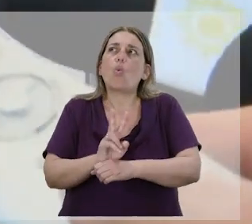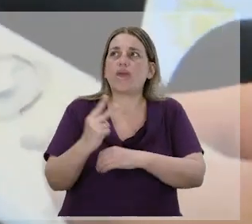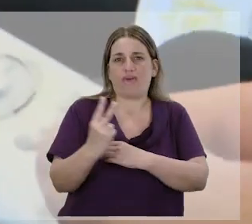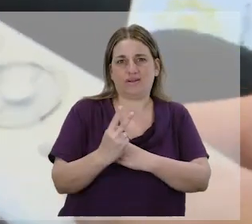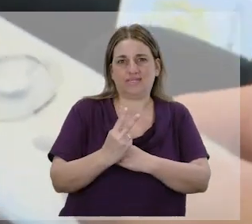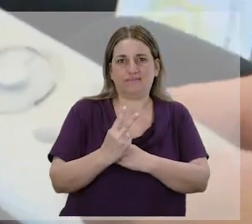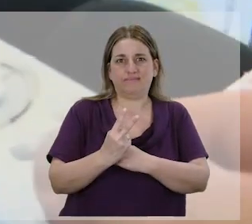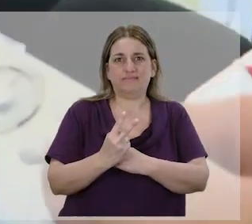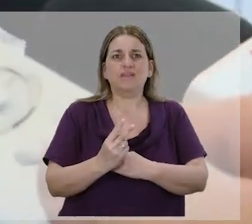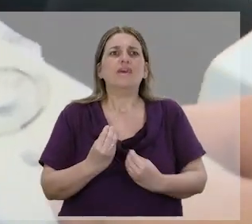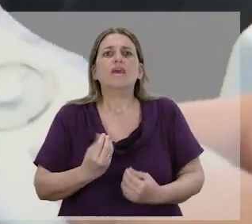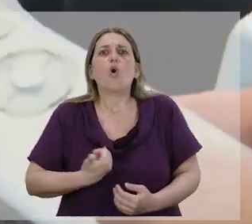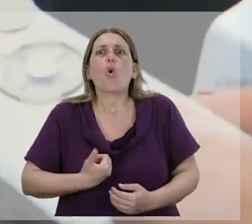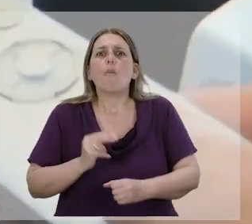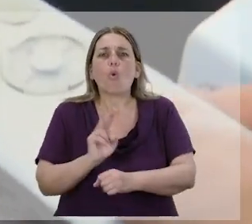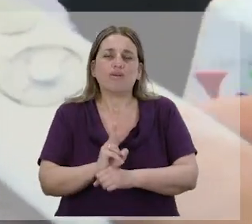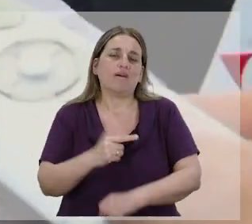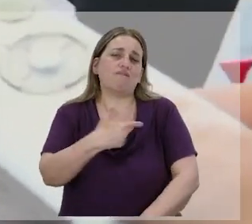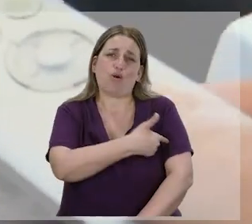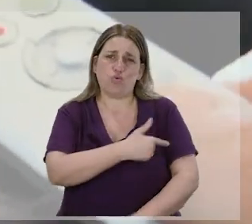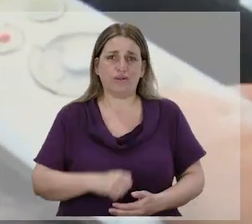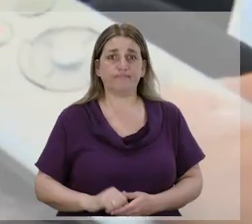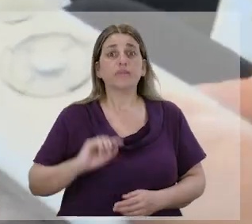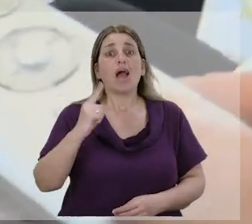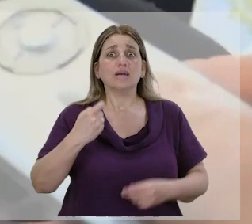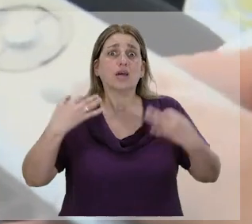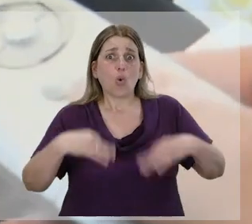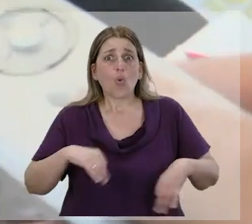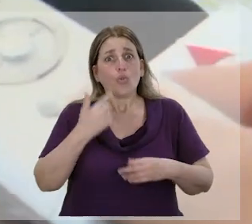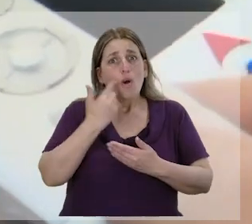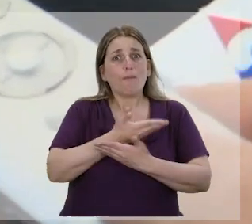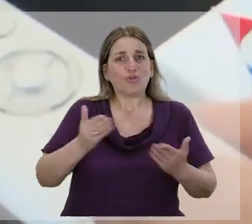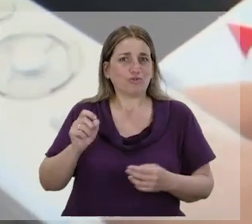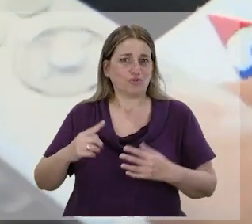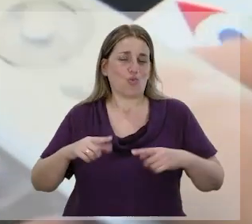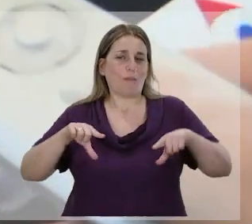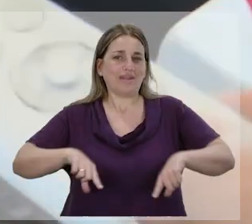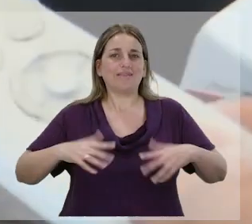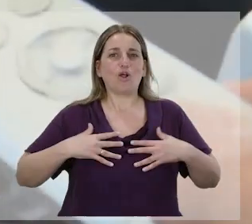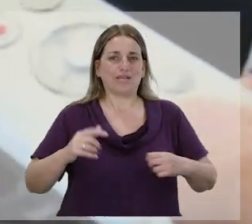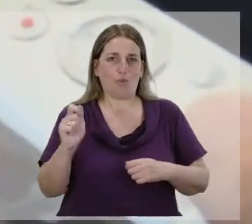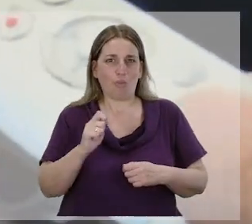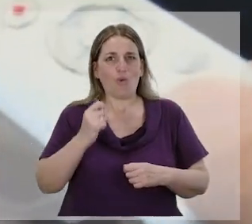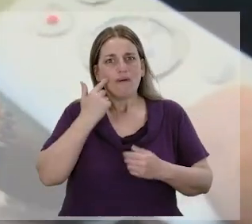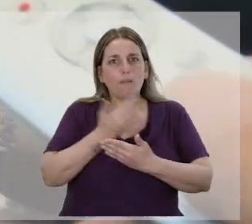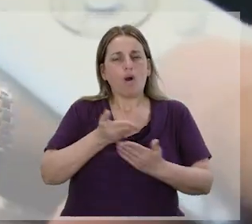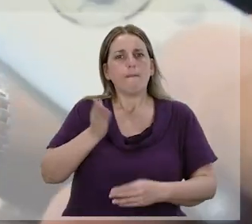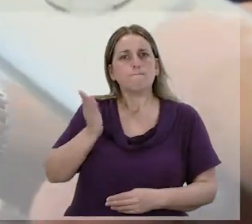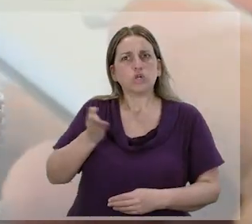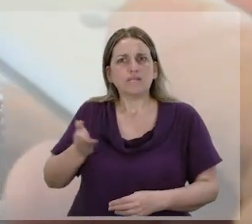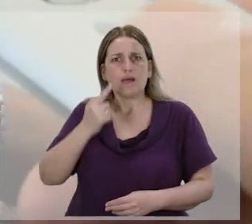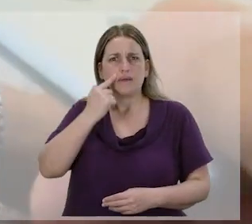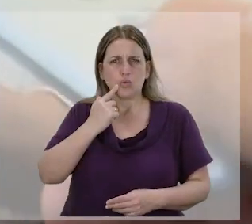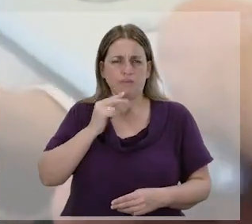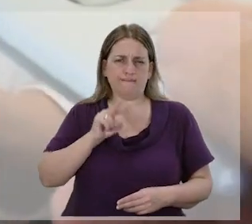misterio. Y cuidarse es vacunarse. Yo ayer estaba revisando los números que me pasaba la gente del Ministerio de Salud Pública.